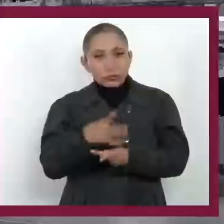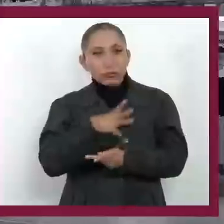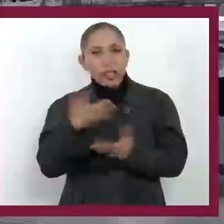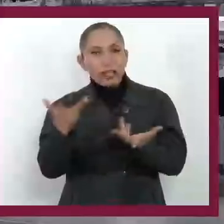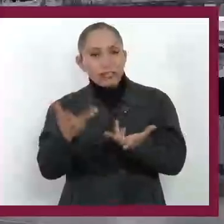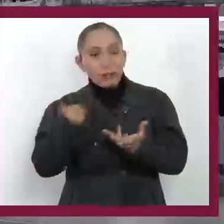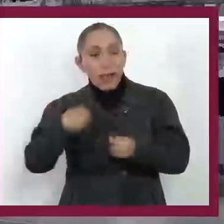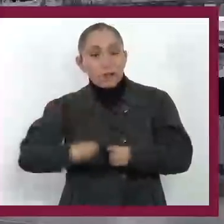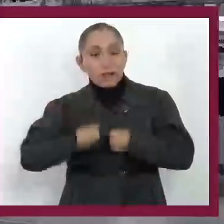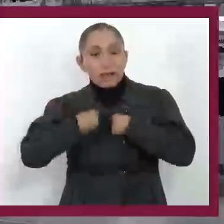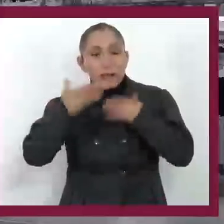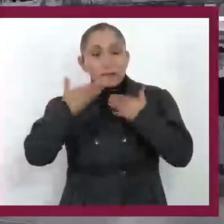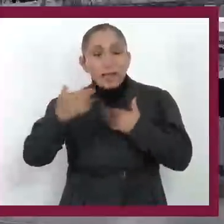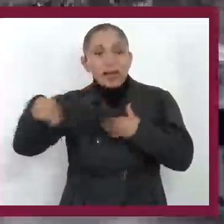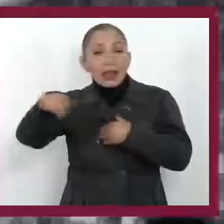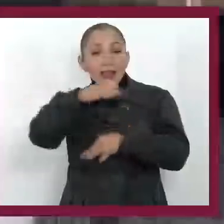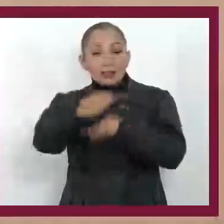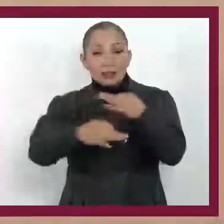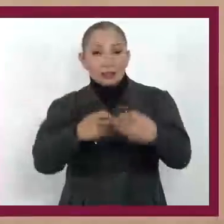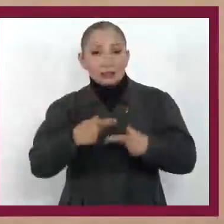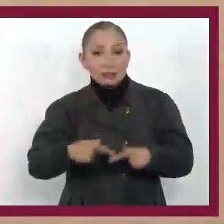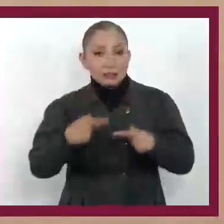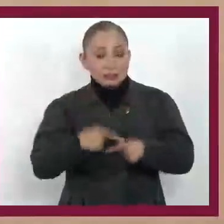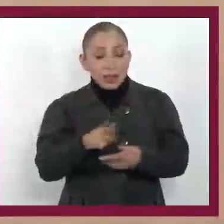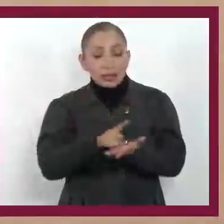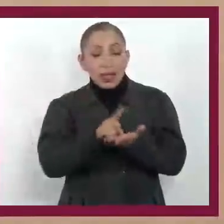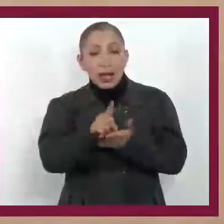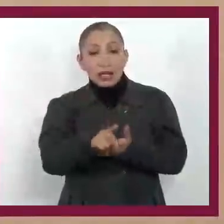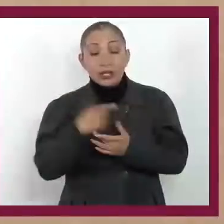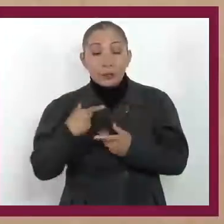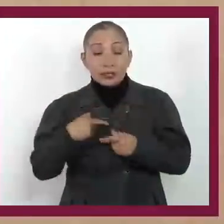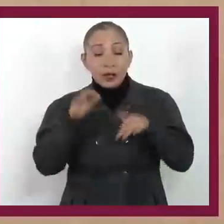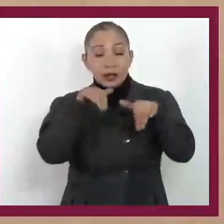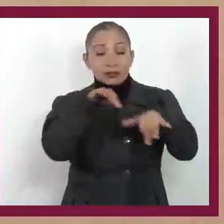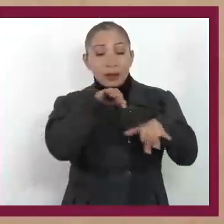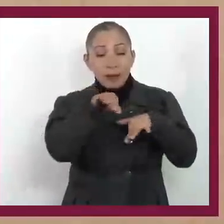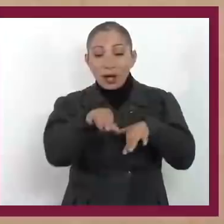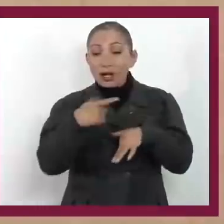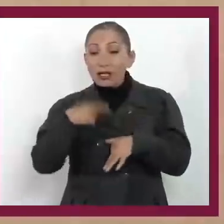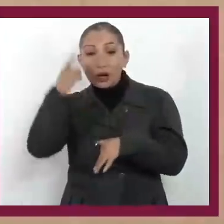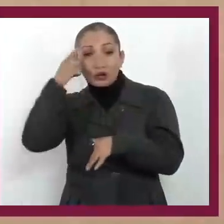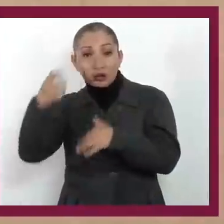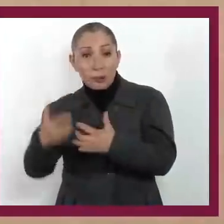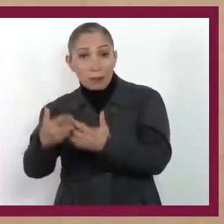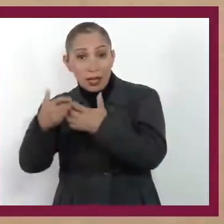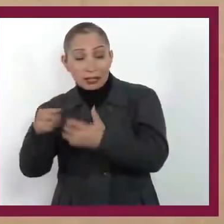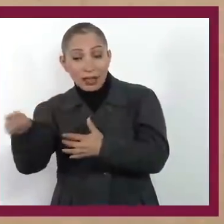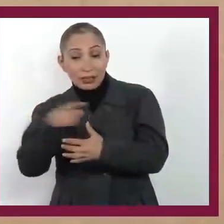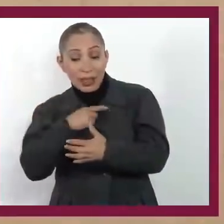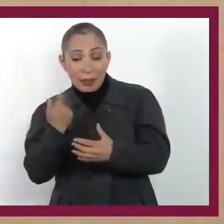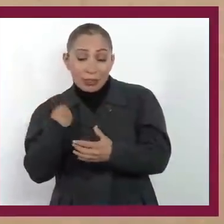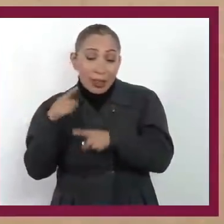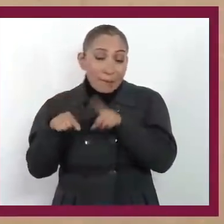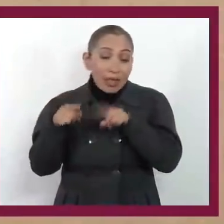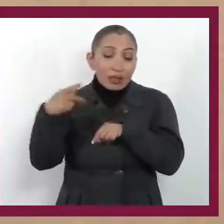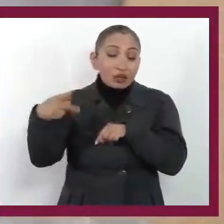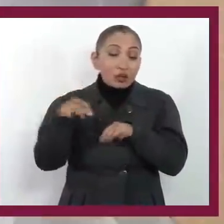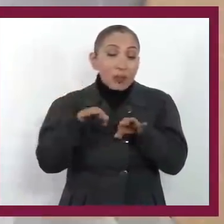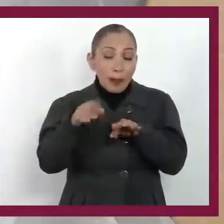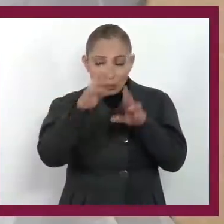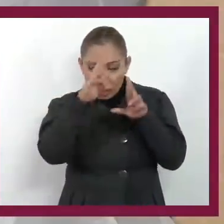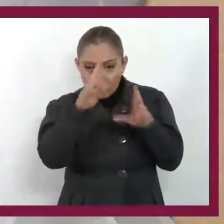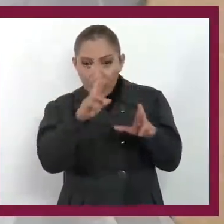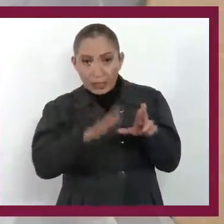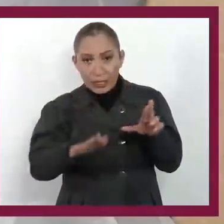la subsistencia digna de la comunidad. Los derechos de los trabajadores y de los empresarios deben ir en función del trabajo digno